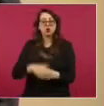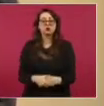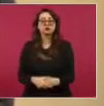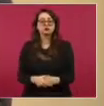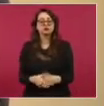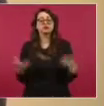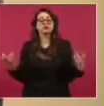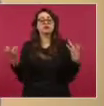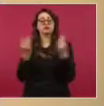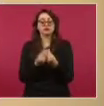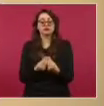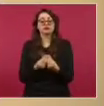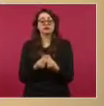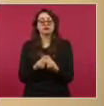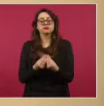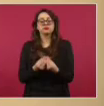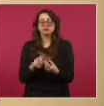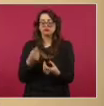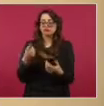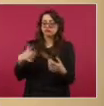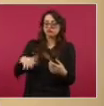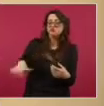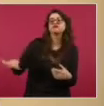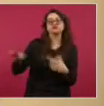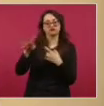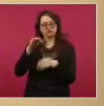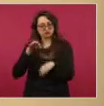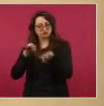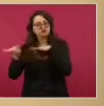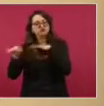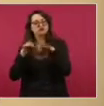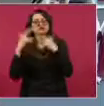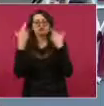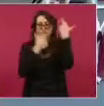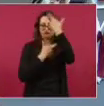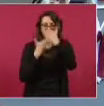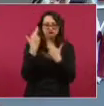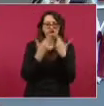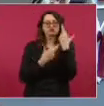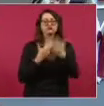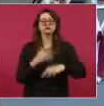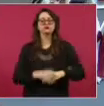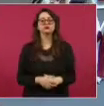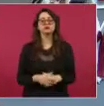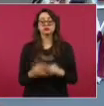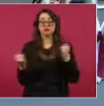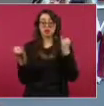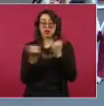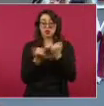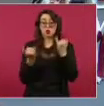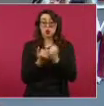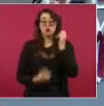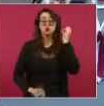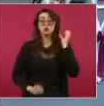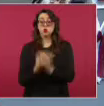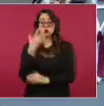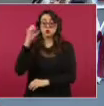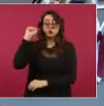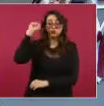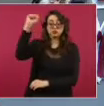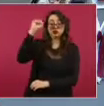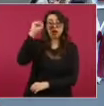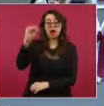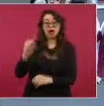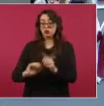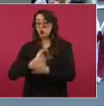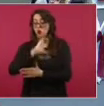todas ellas por los mismos trabajadores, por supuesto. También para elegir a sus dirigentes y aprobar sus contratos colectivos de